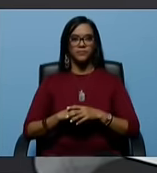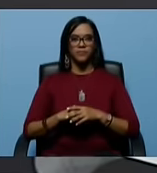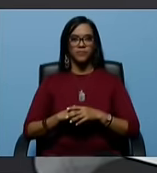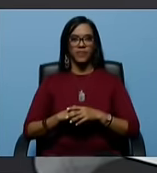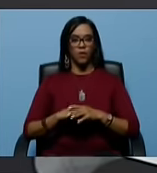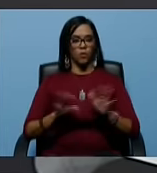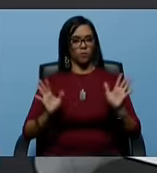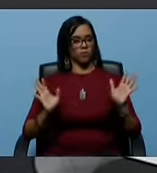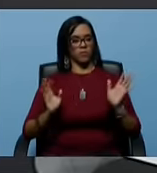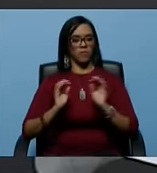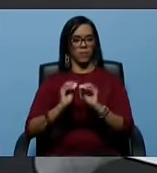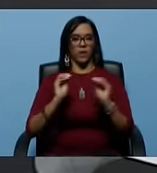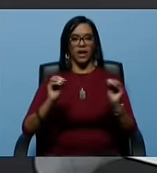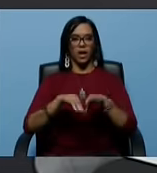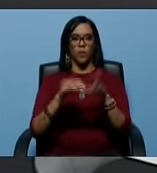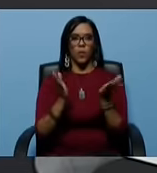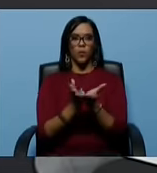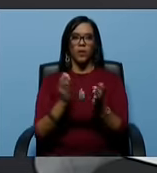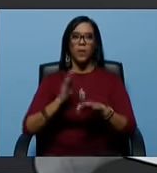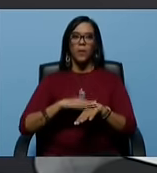Vamos a convocar al mundo, porque yo tengo